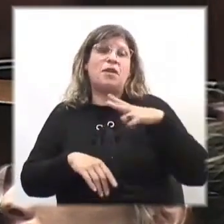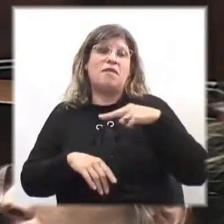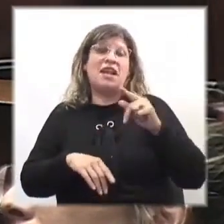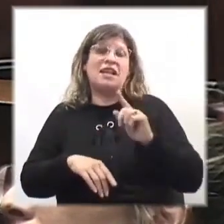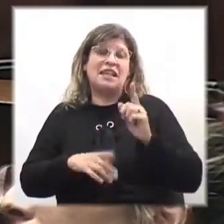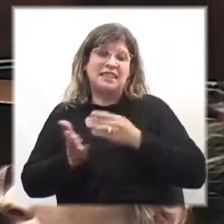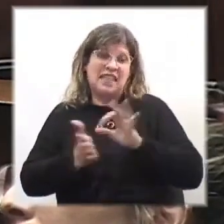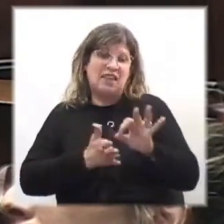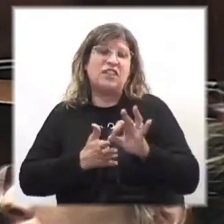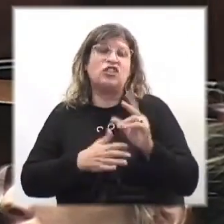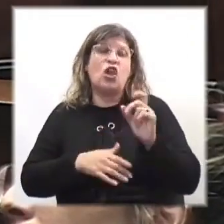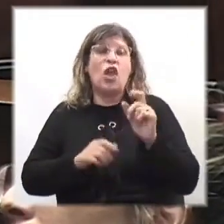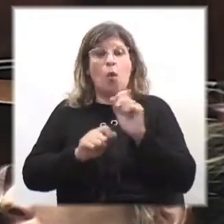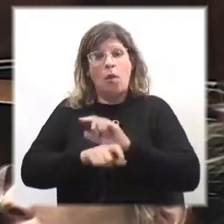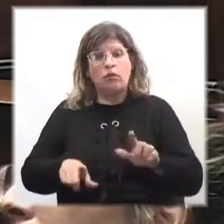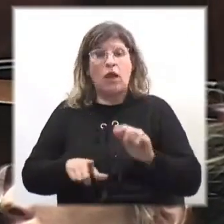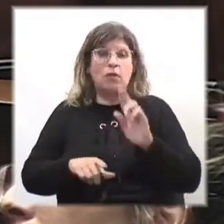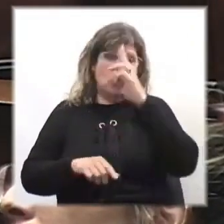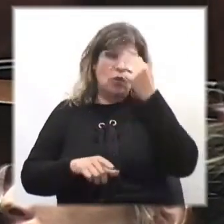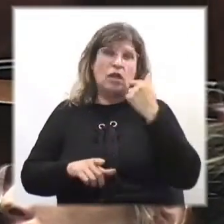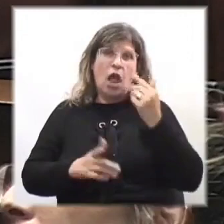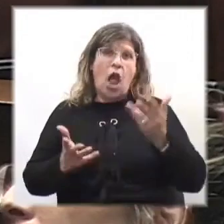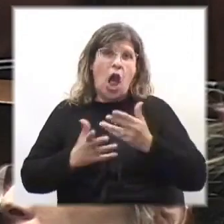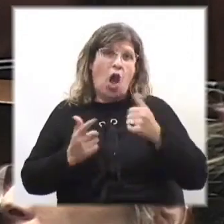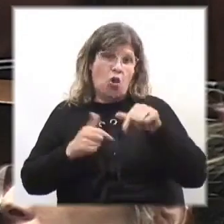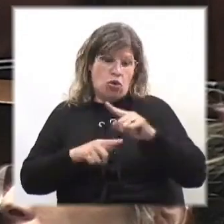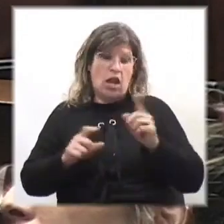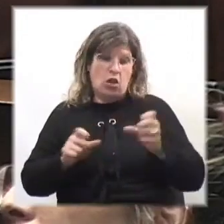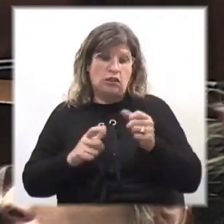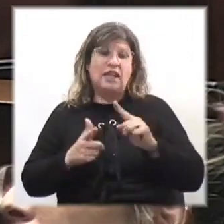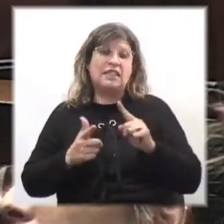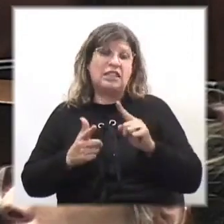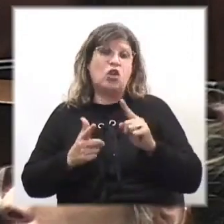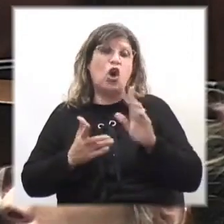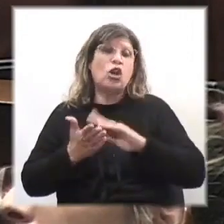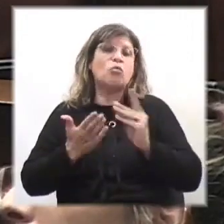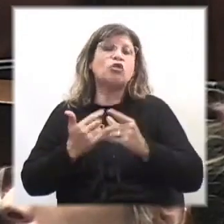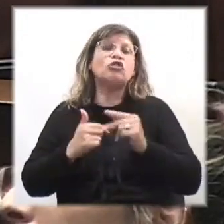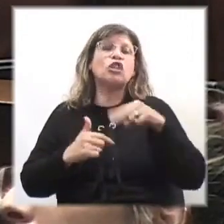potable en el Uruguay como lo están haciendo ahora con el proyecto Neptuno